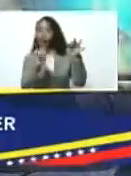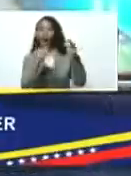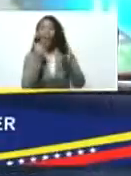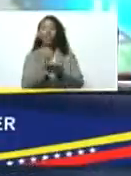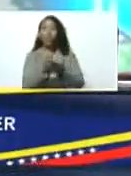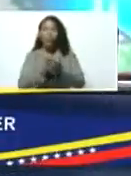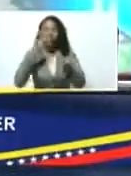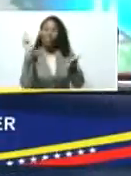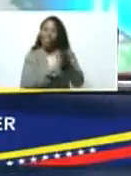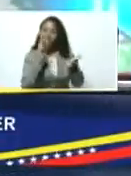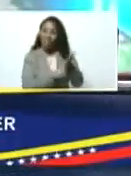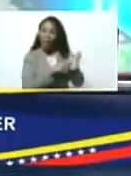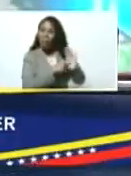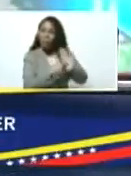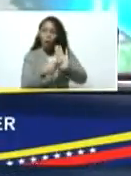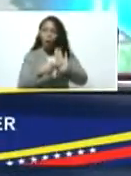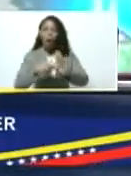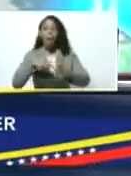economía que produce bienes,